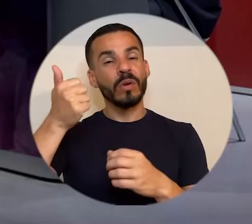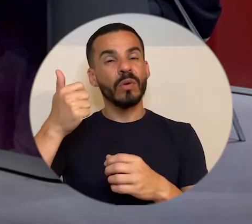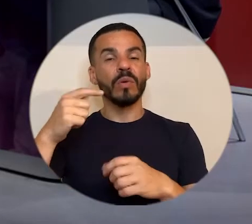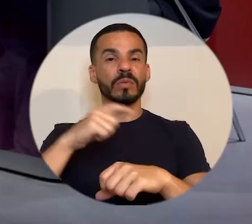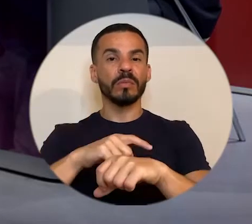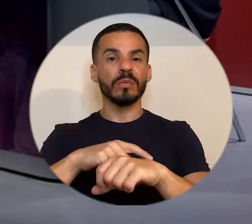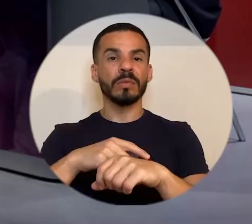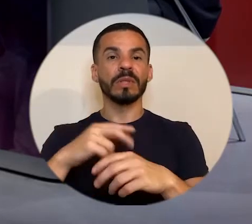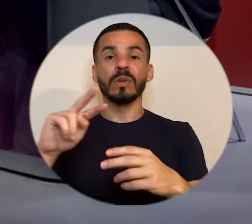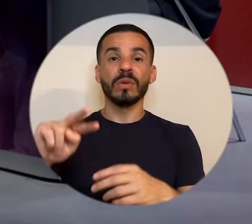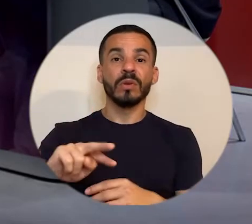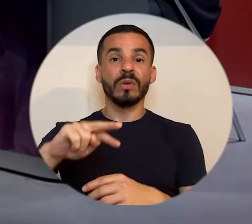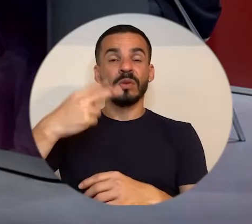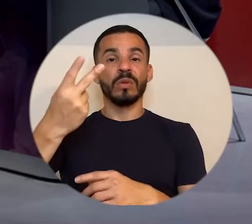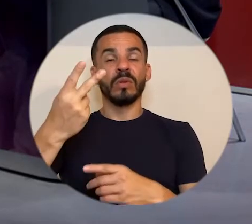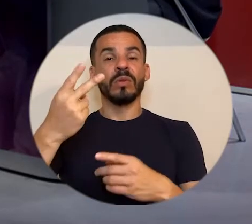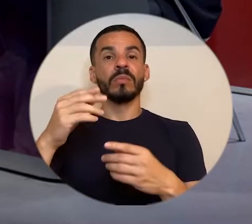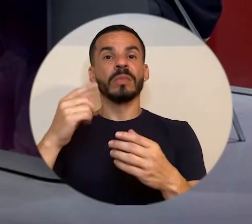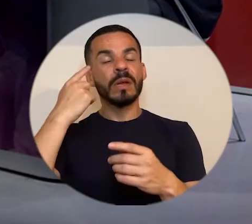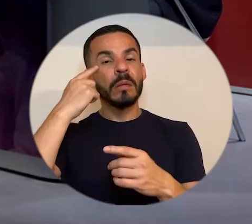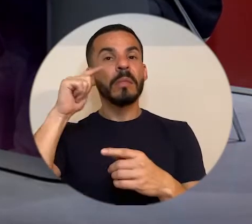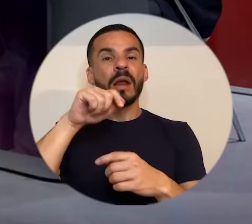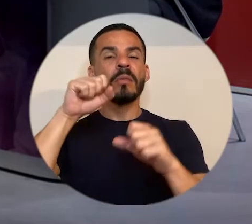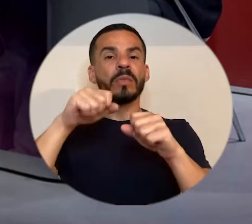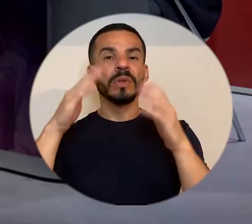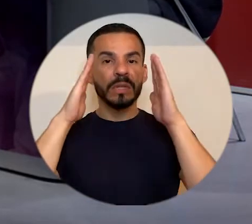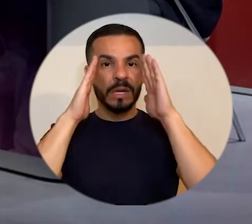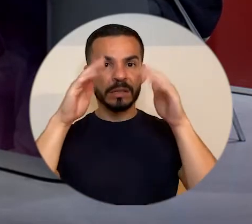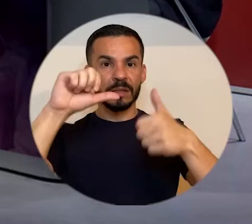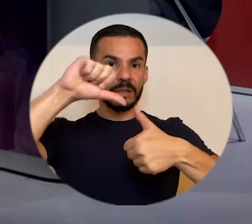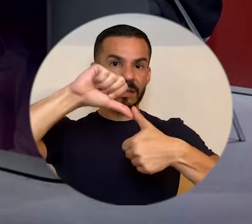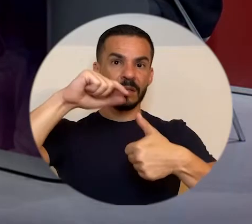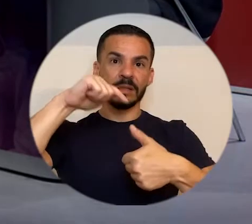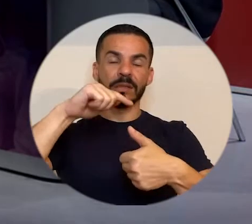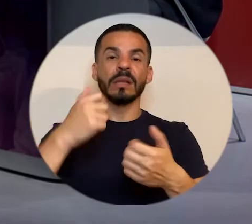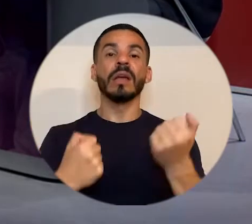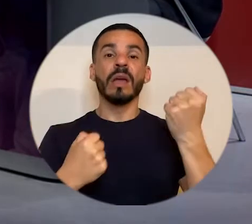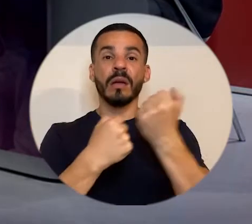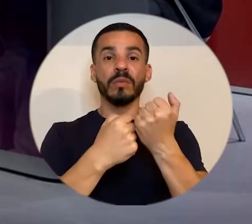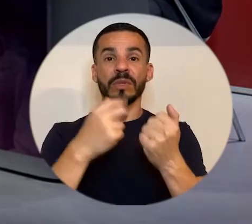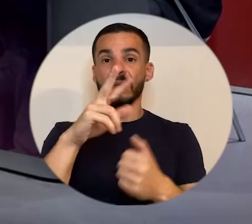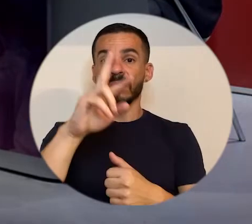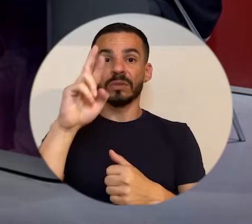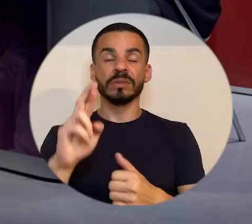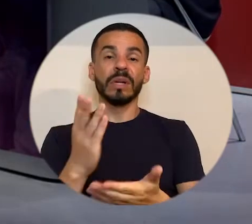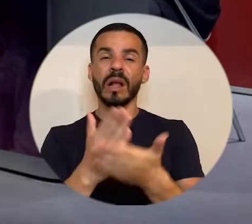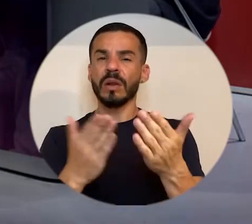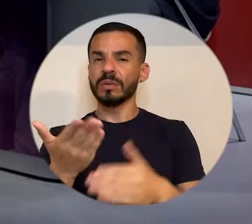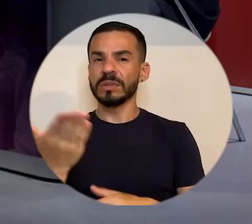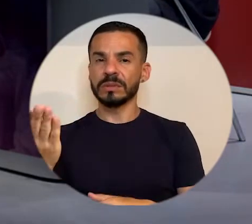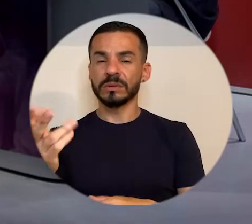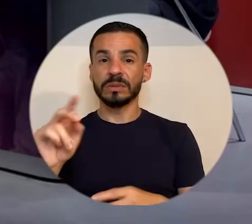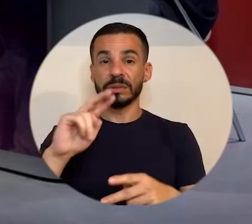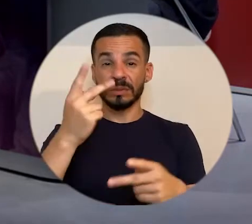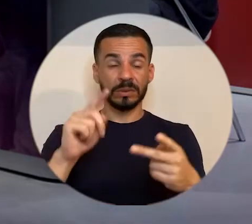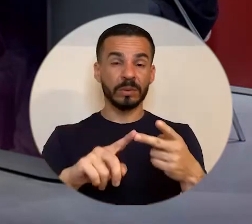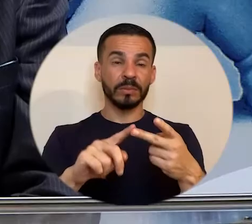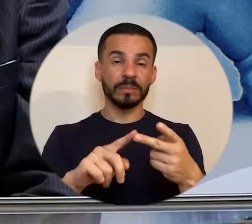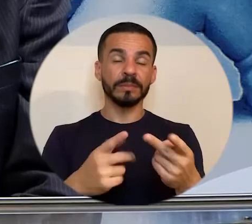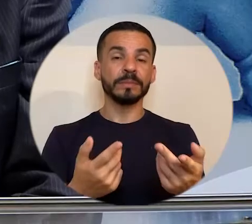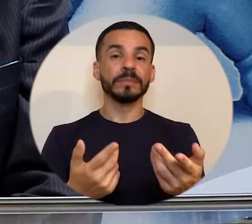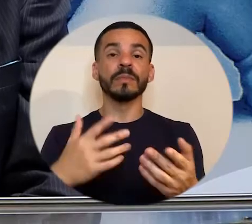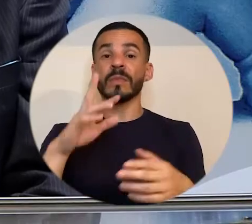otras ocasiones, en duplicar la cifra para poder atender a América Central y apoyar a Costa Rica en algunas cosas. En segundo